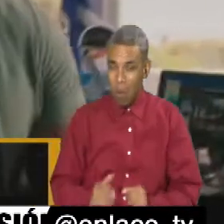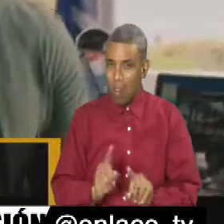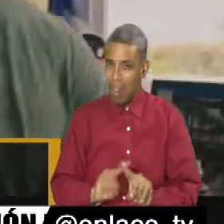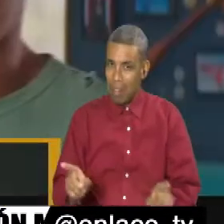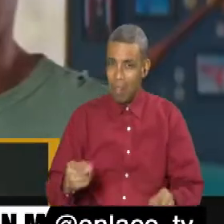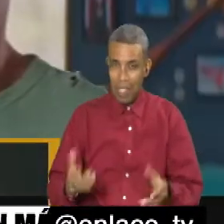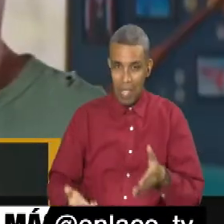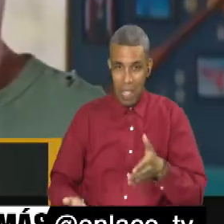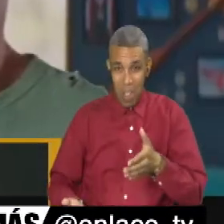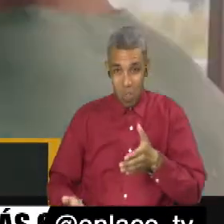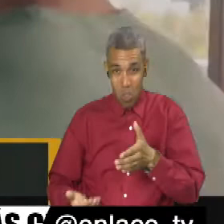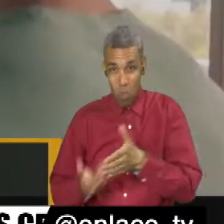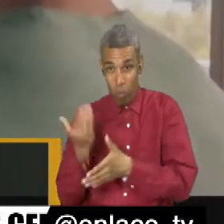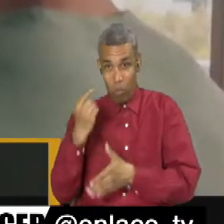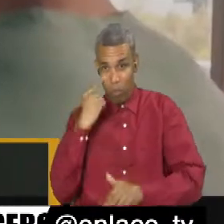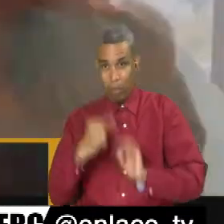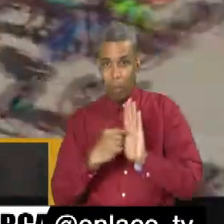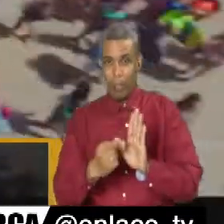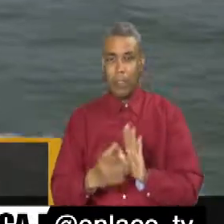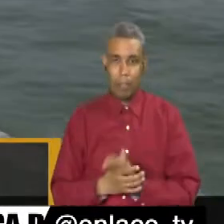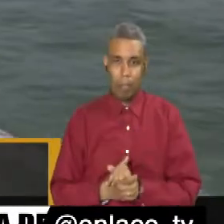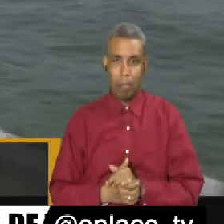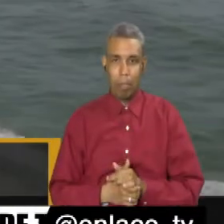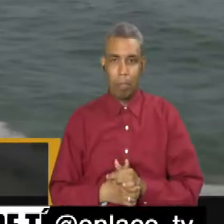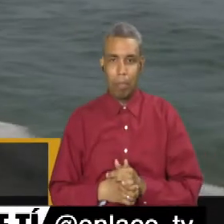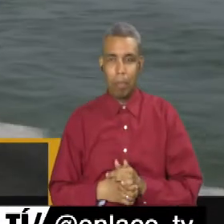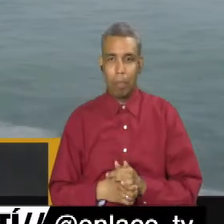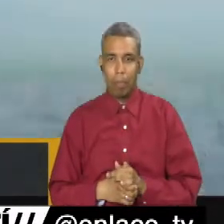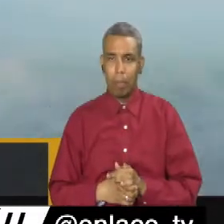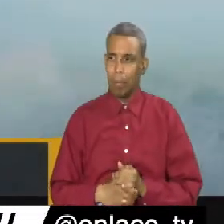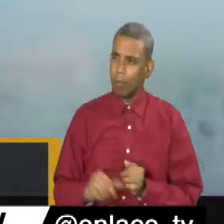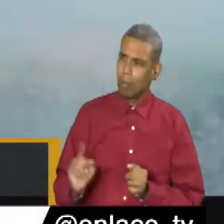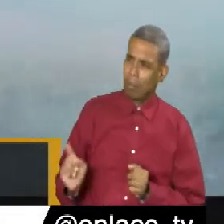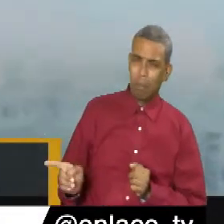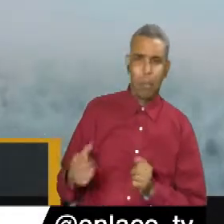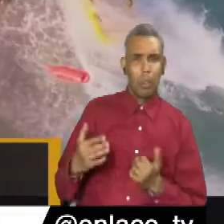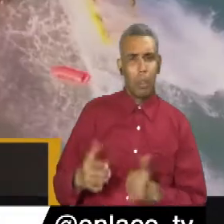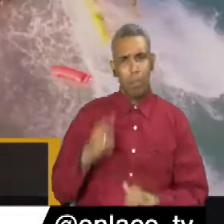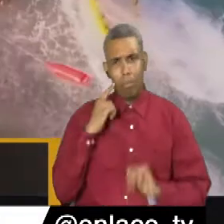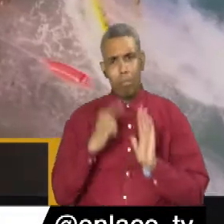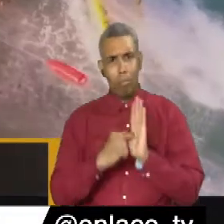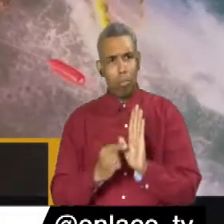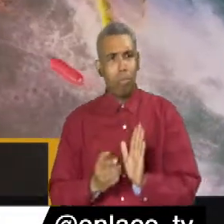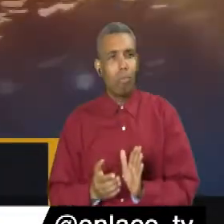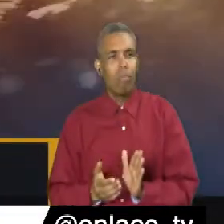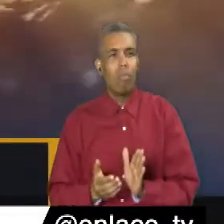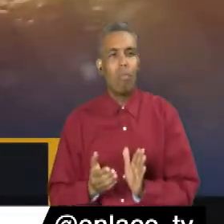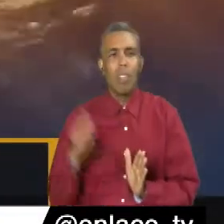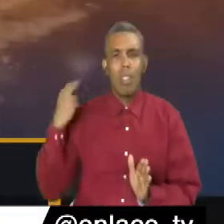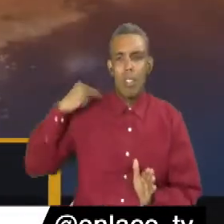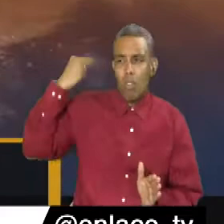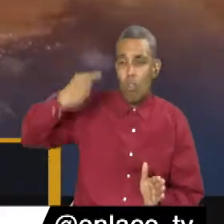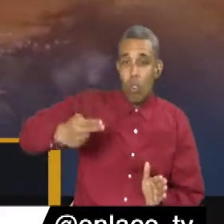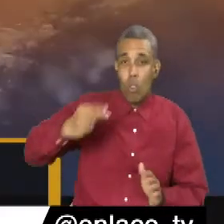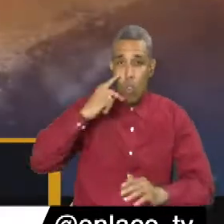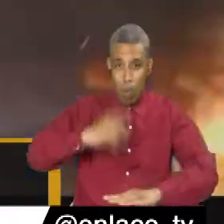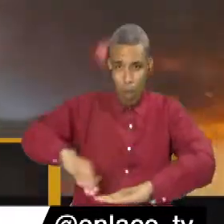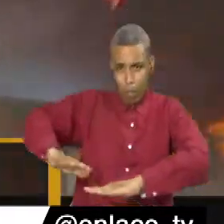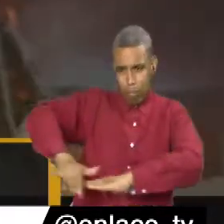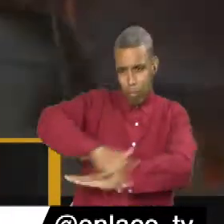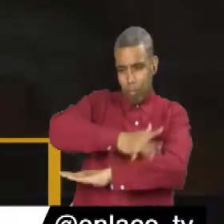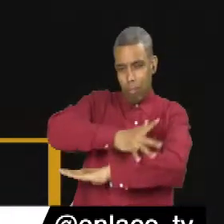de carácter con un bravucón socorrista novato. Juntos descubren una trama delictiva local que amenaza el futuro de la bahía. Más allá del